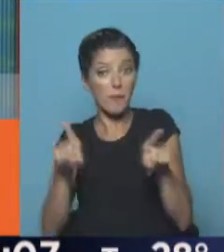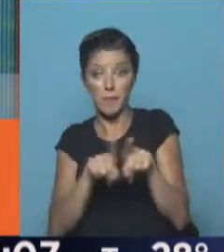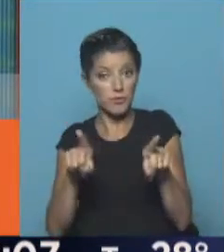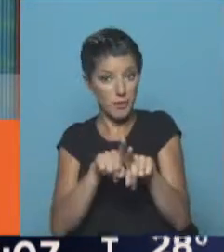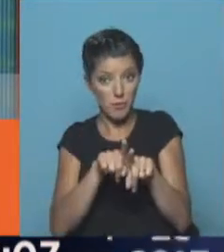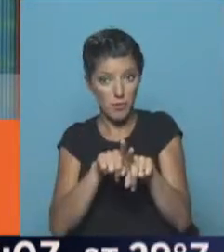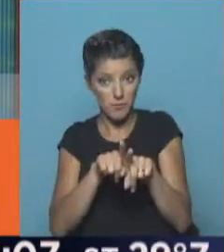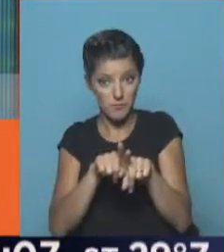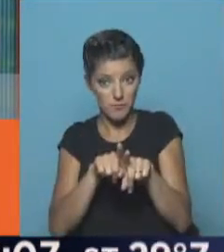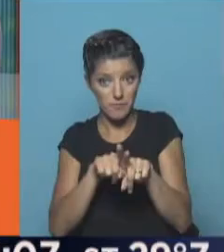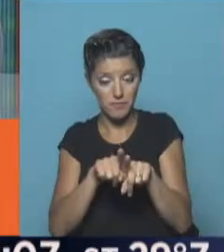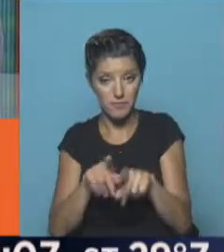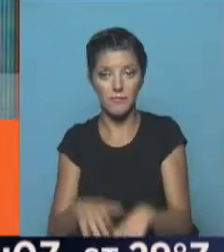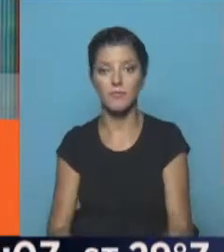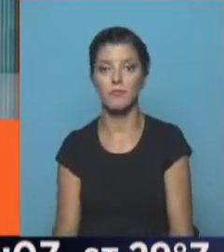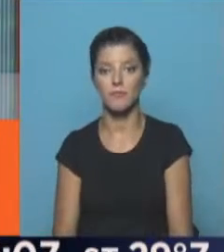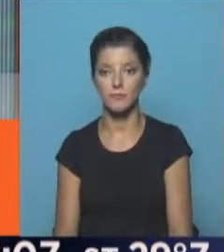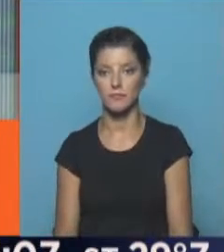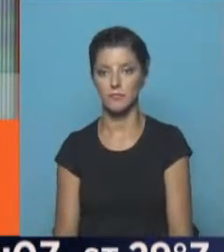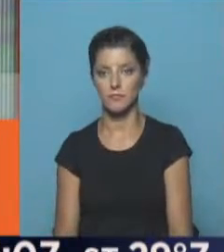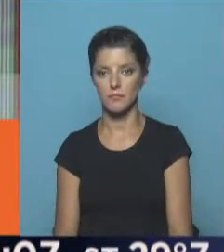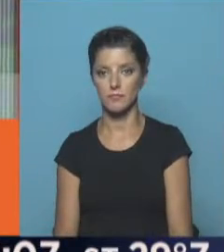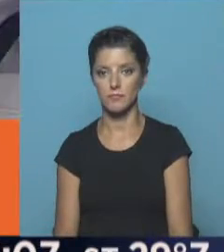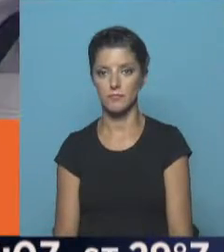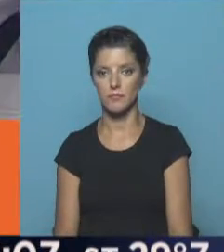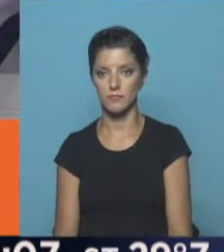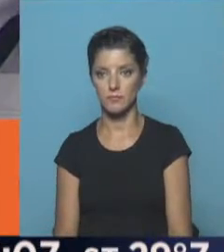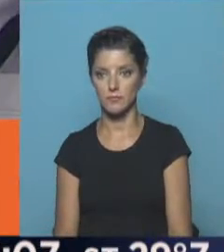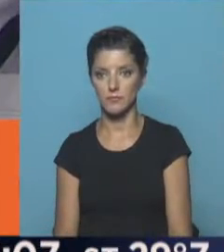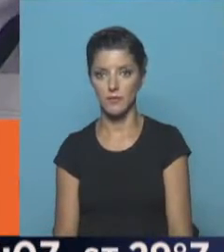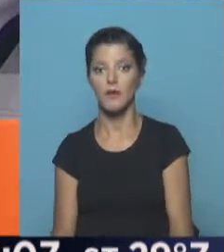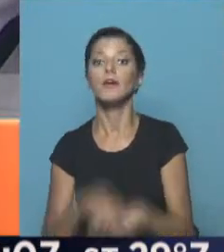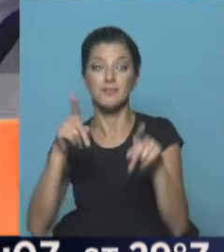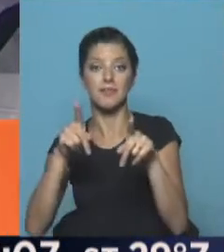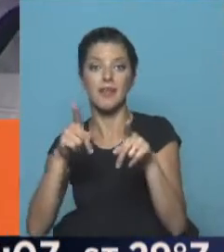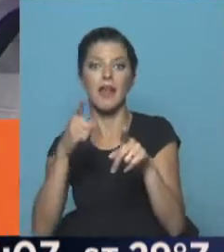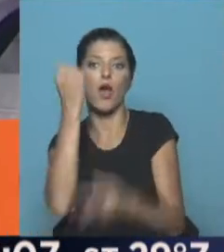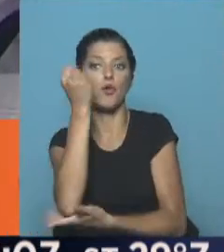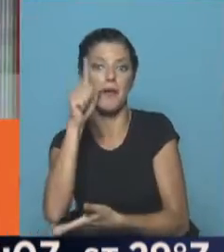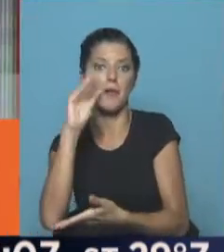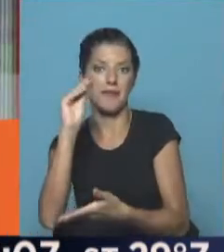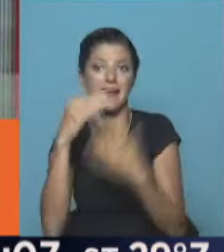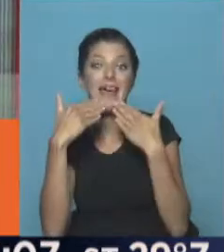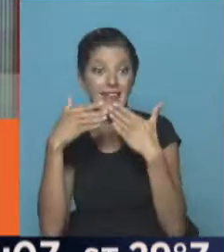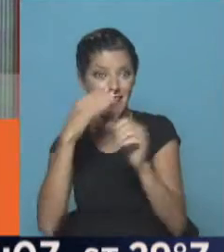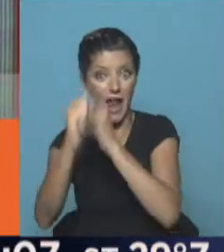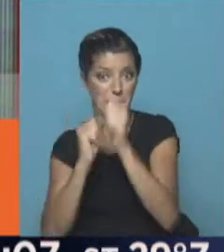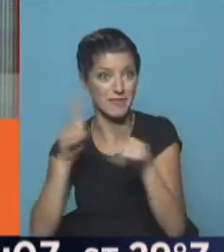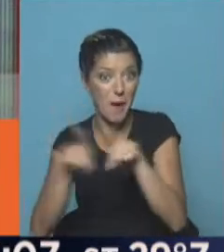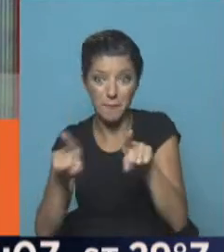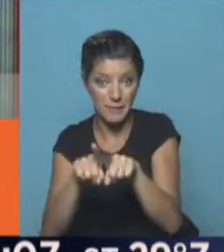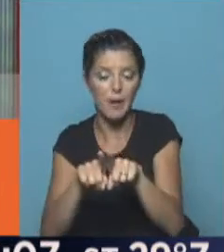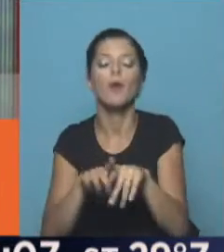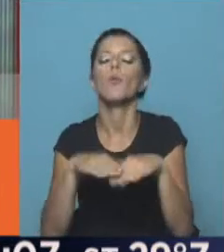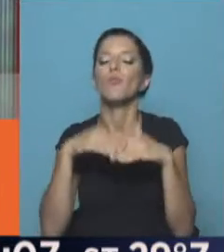reconfigurando buena parte de el capitalismo brasileño por eso este caso volviendo al